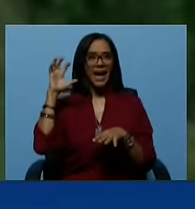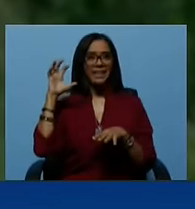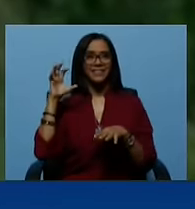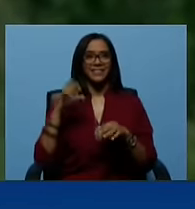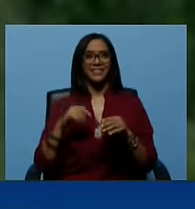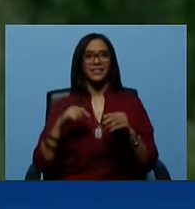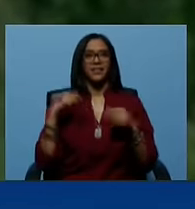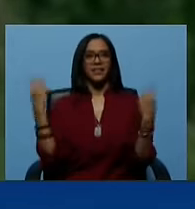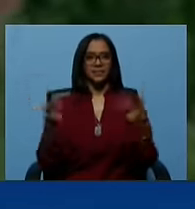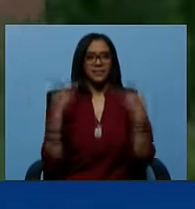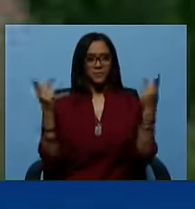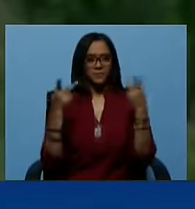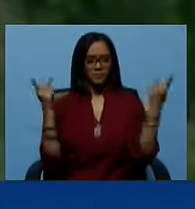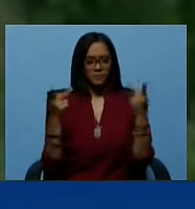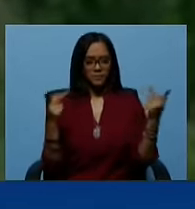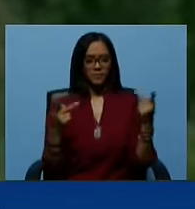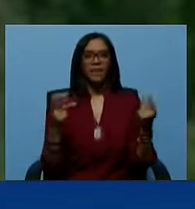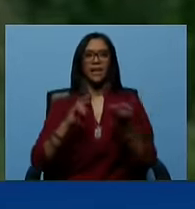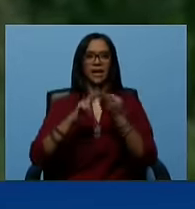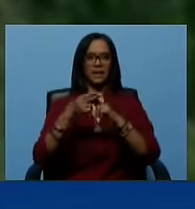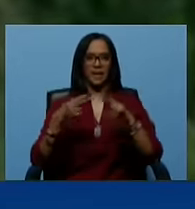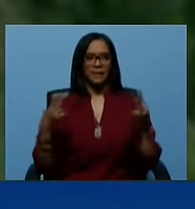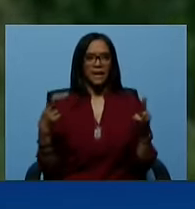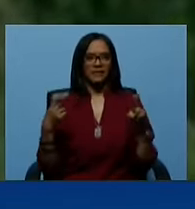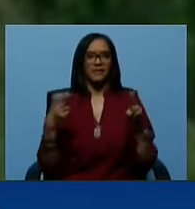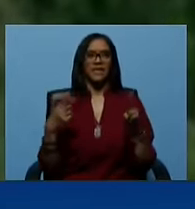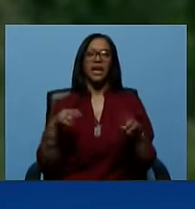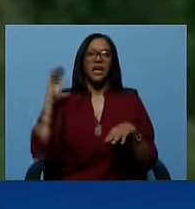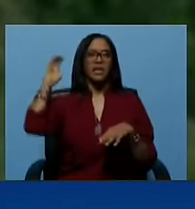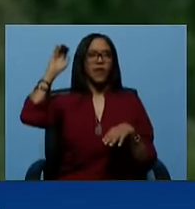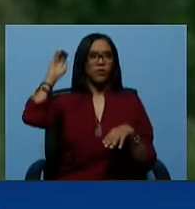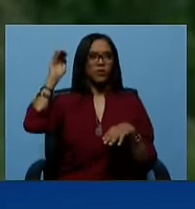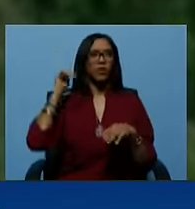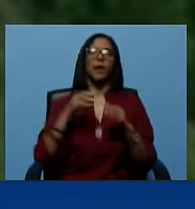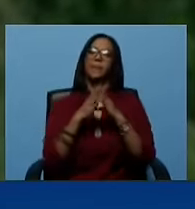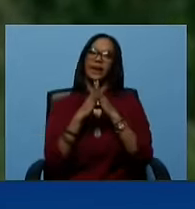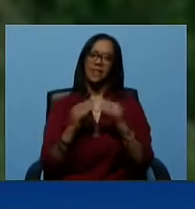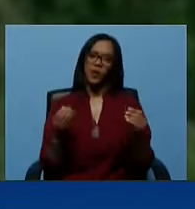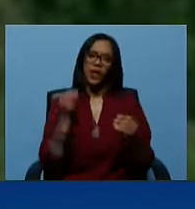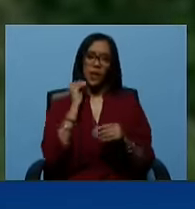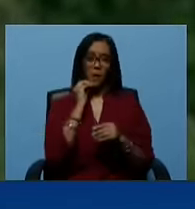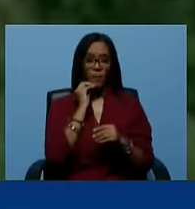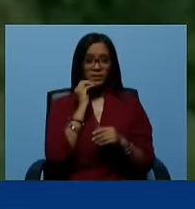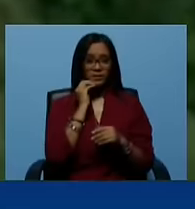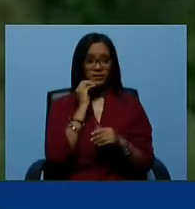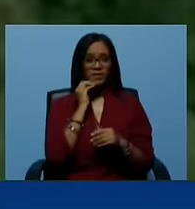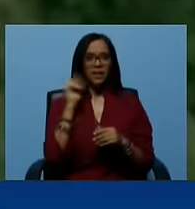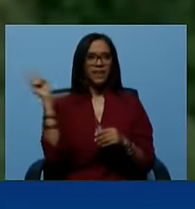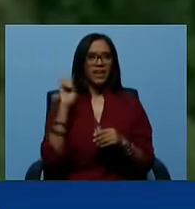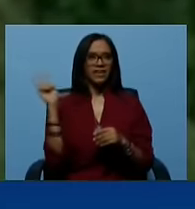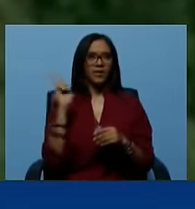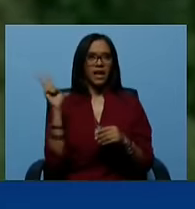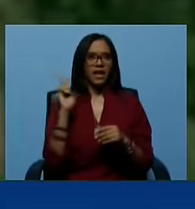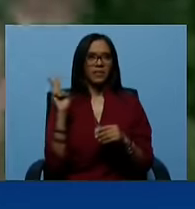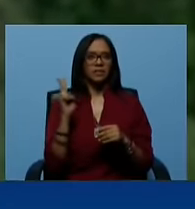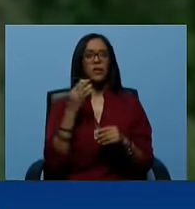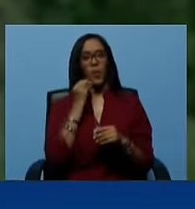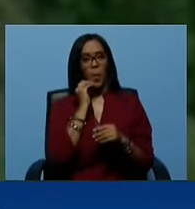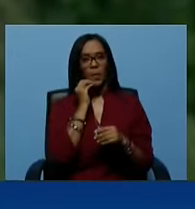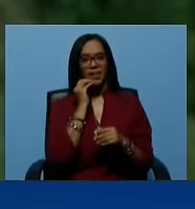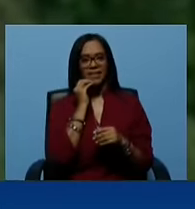de prosperidad, lleno de paz y lleno de futuro para toda la juventud venezolana. Los